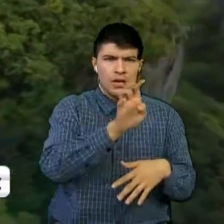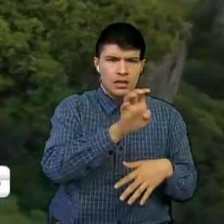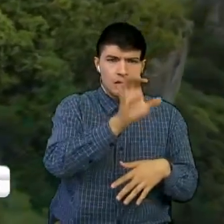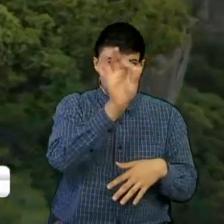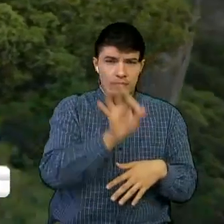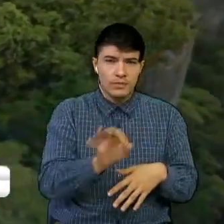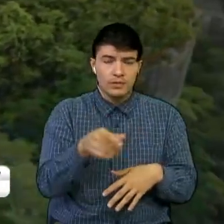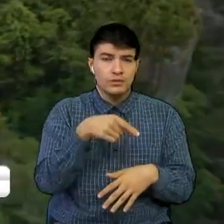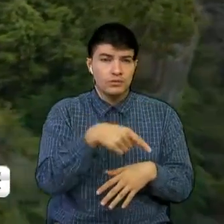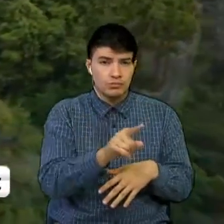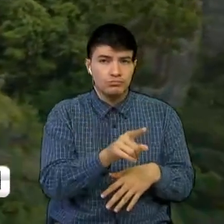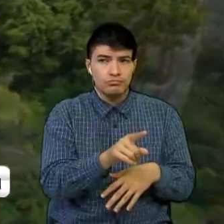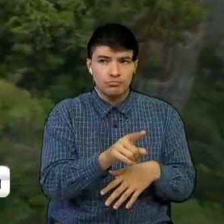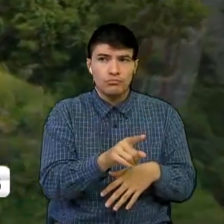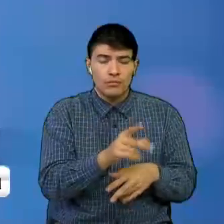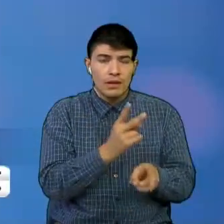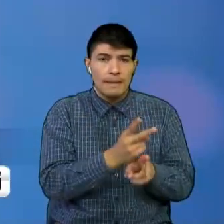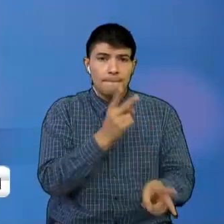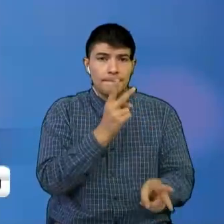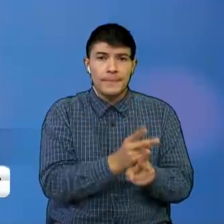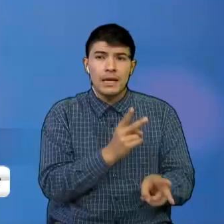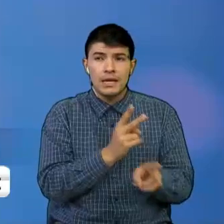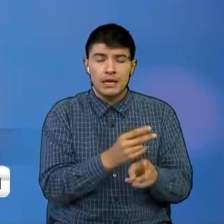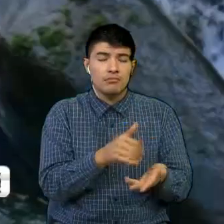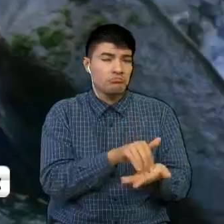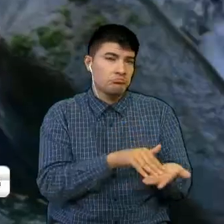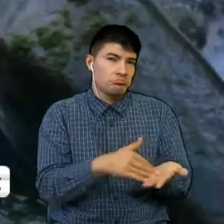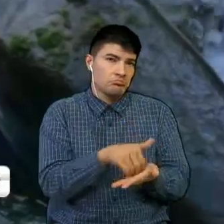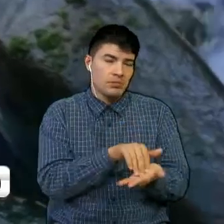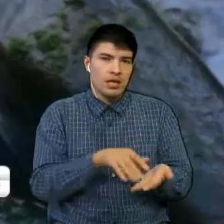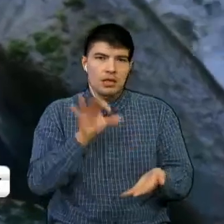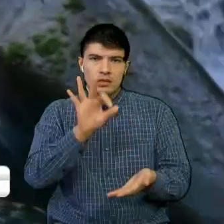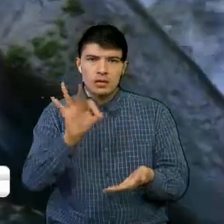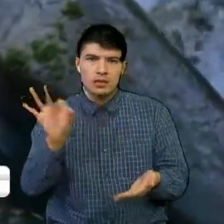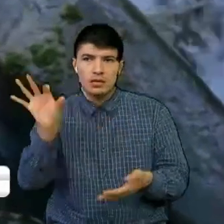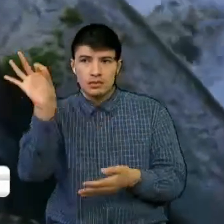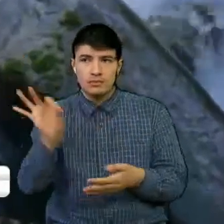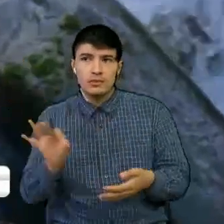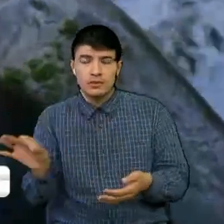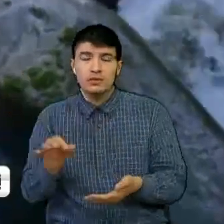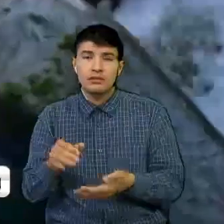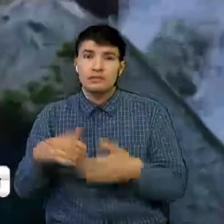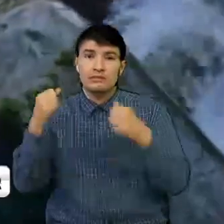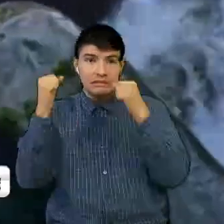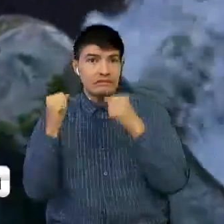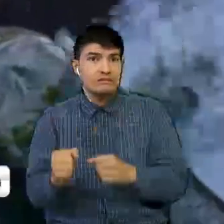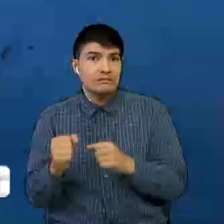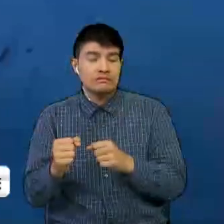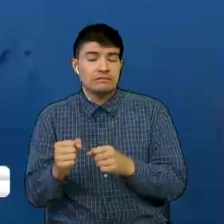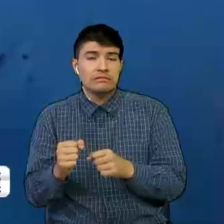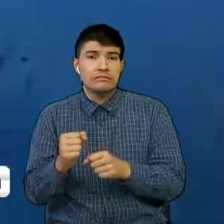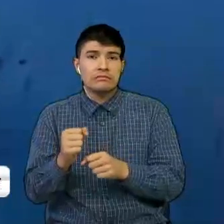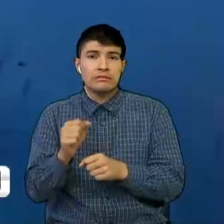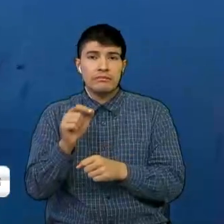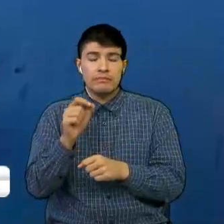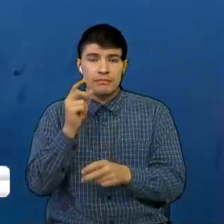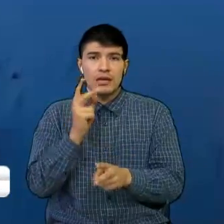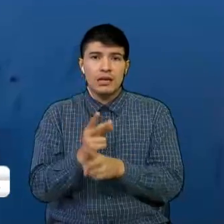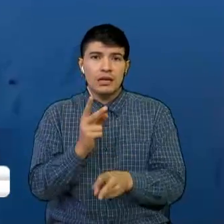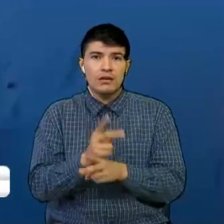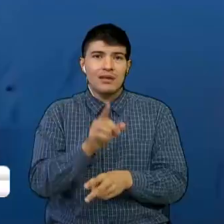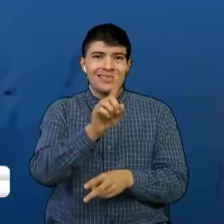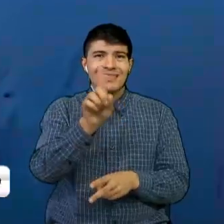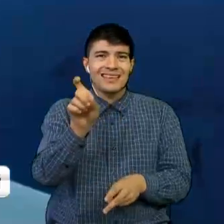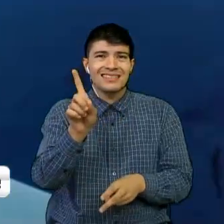49% están en un peligro vulnerable, el 33% en alto riesgo y el 16% en